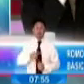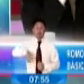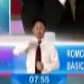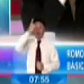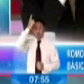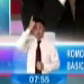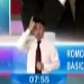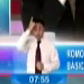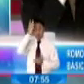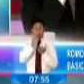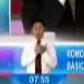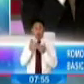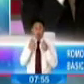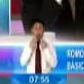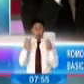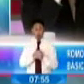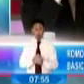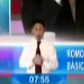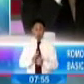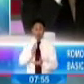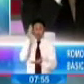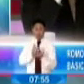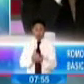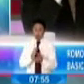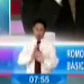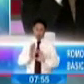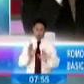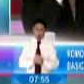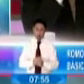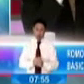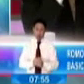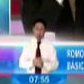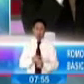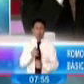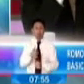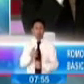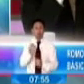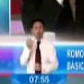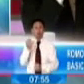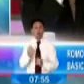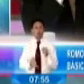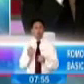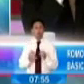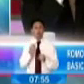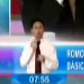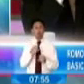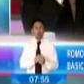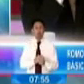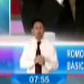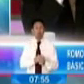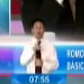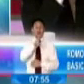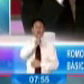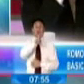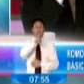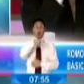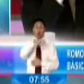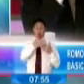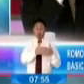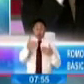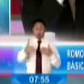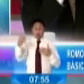los servicios públicos, no se va a suspender. Si no me equivoco, en la última versión decía hasta dos meses después de la entrada